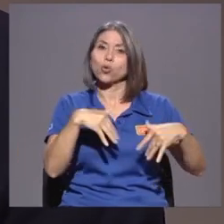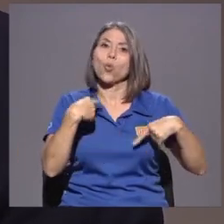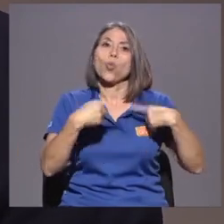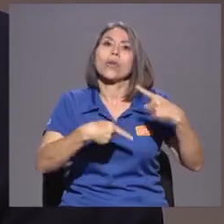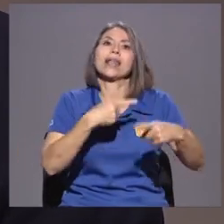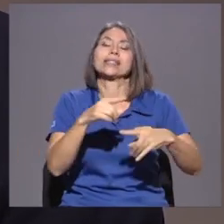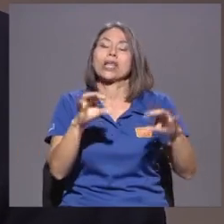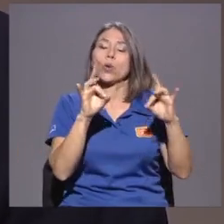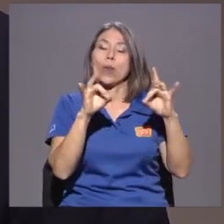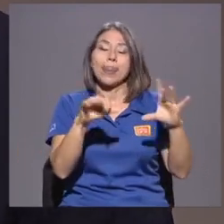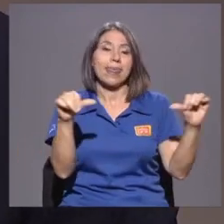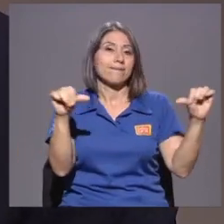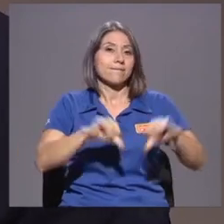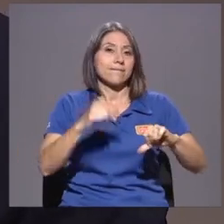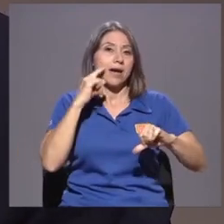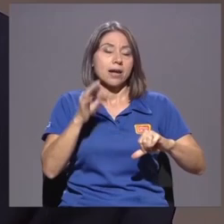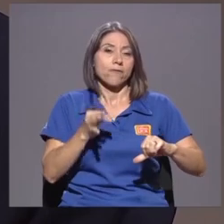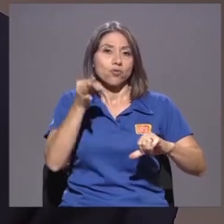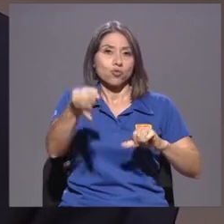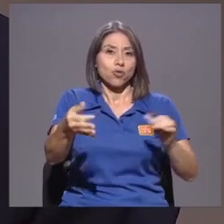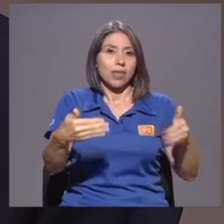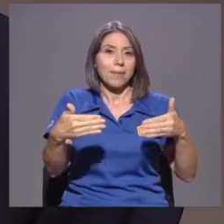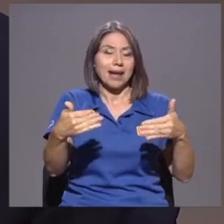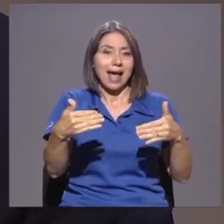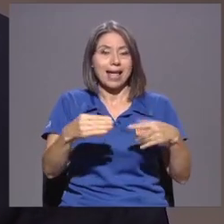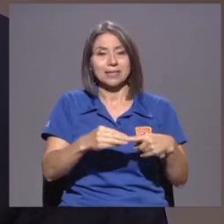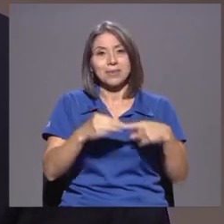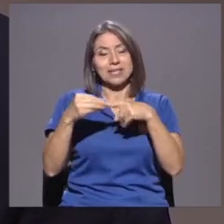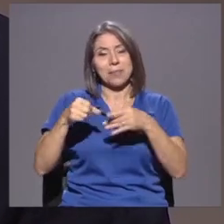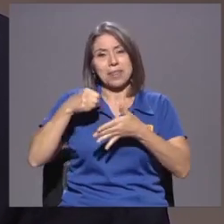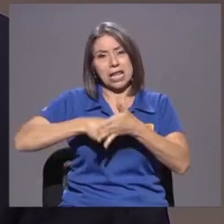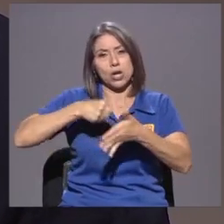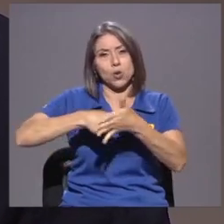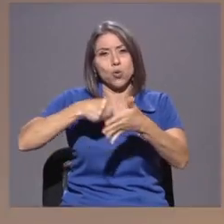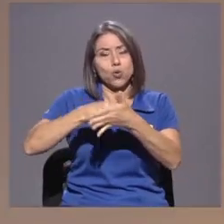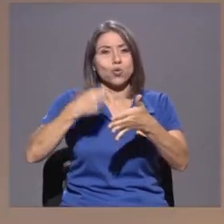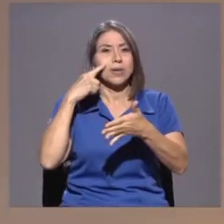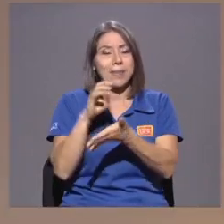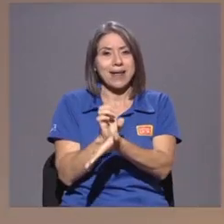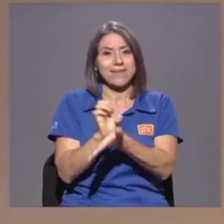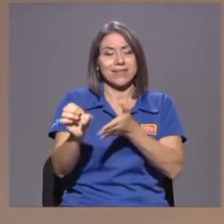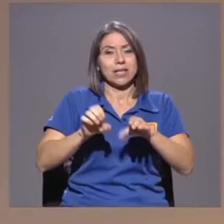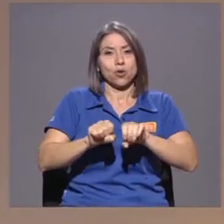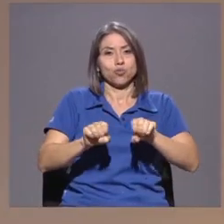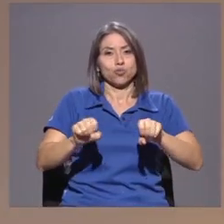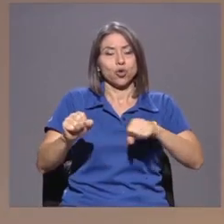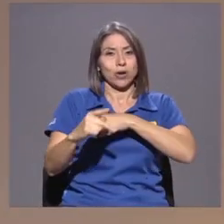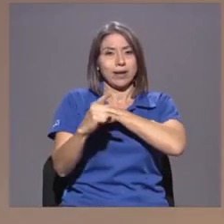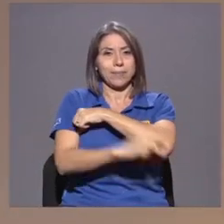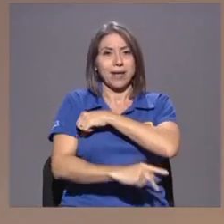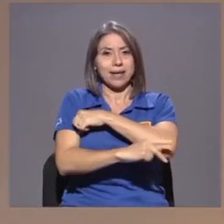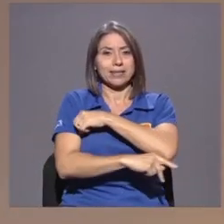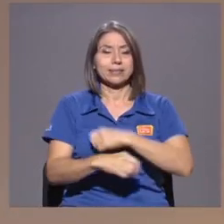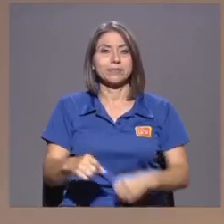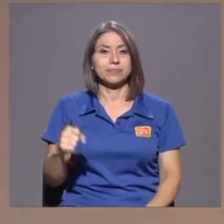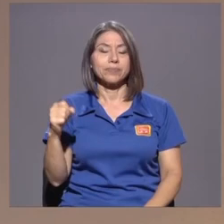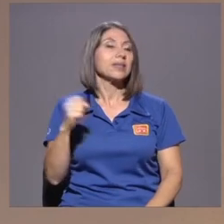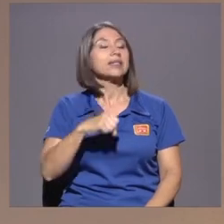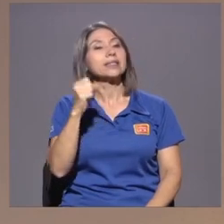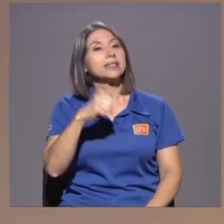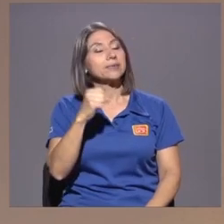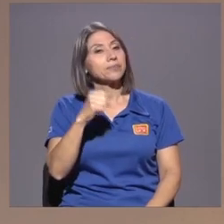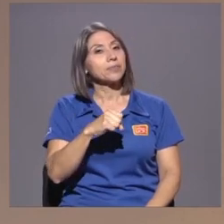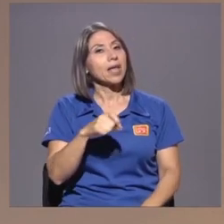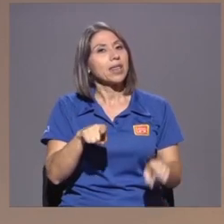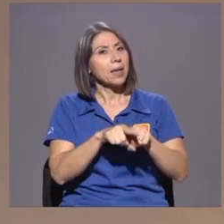panamá sobre todo para el proceso de lucha contra la corrupción en el país el prospecto y ahora que